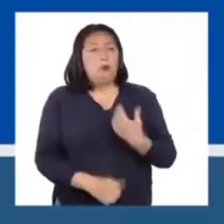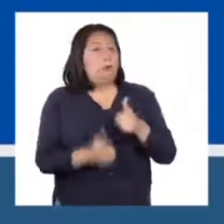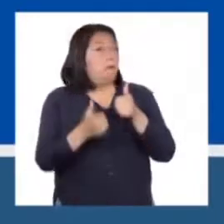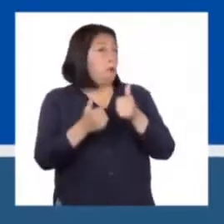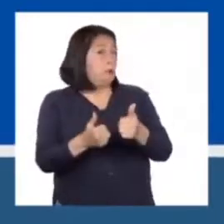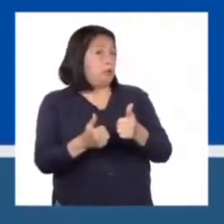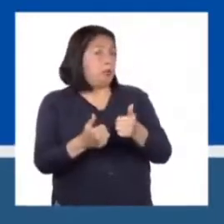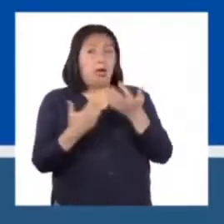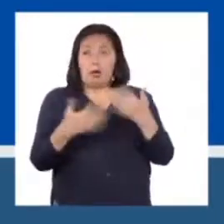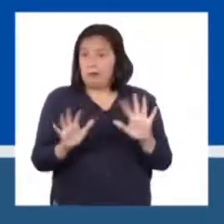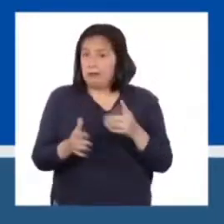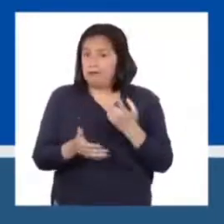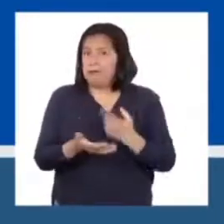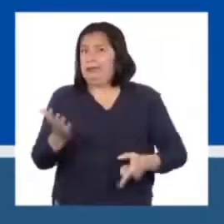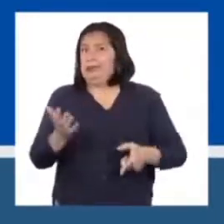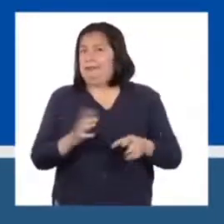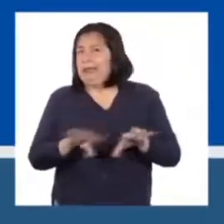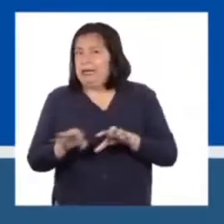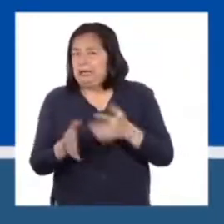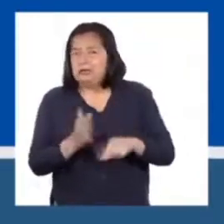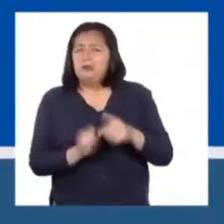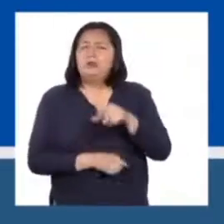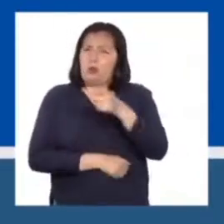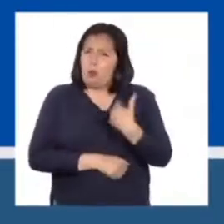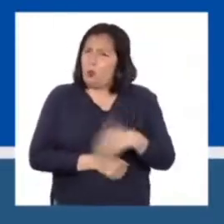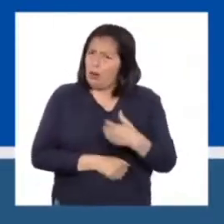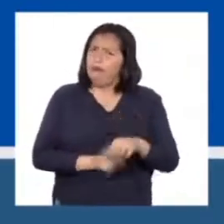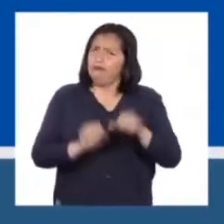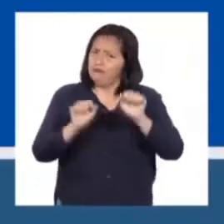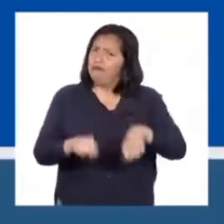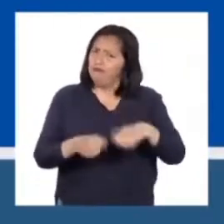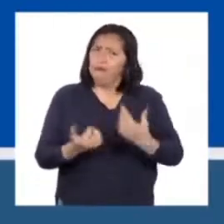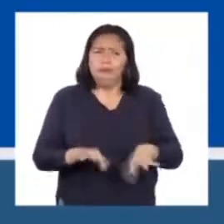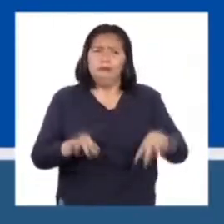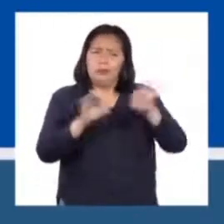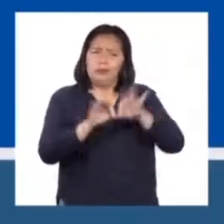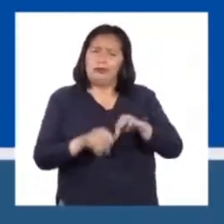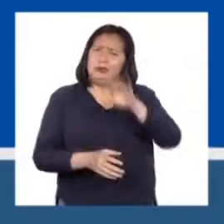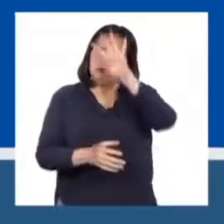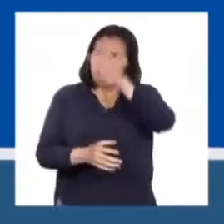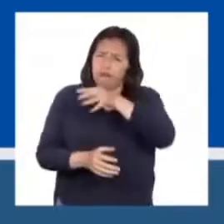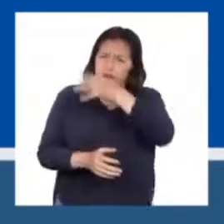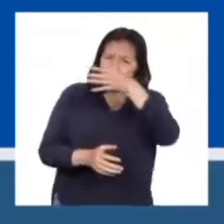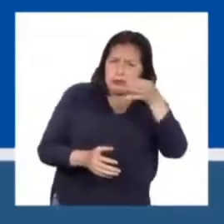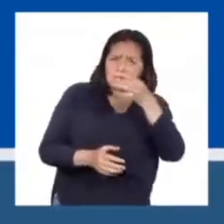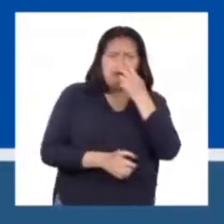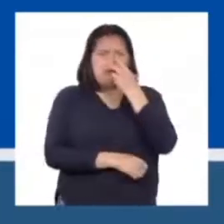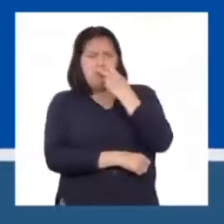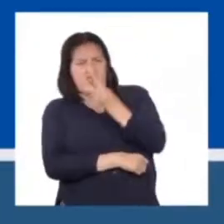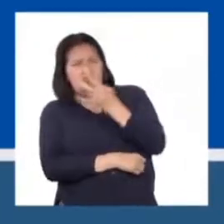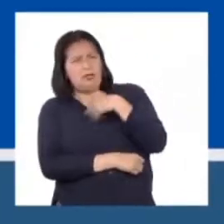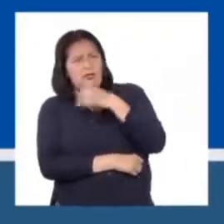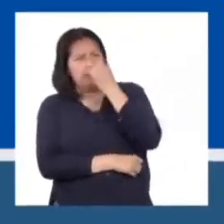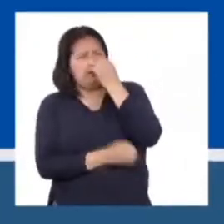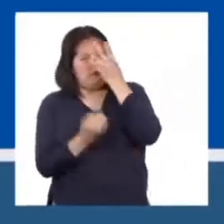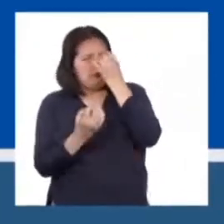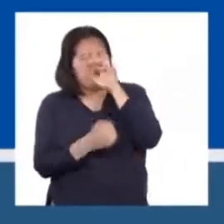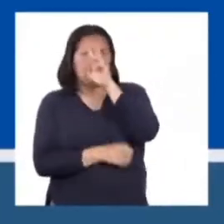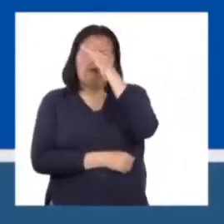Muy bien, para tomar acción ha sido muy útil elaborar la tabla y observar con detenimiento la